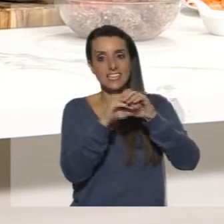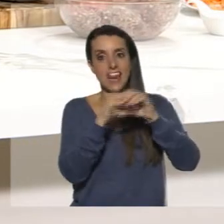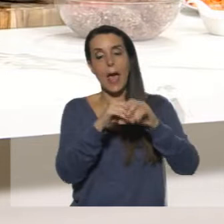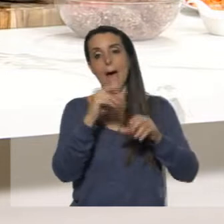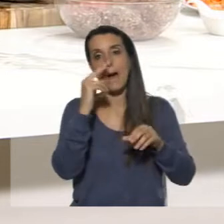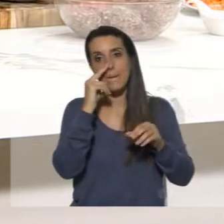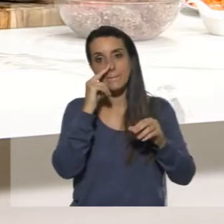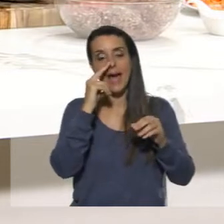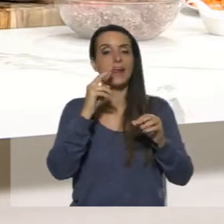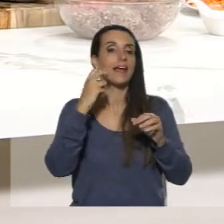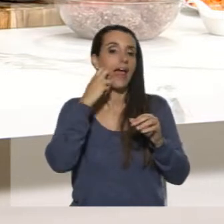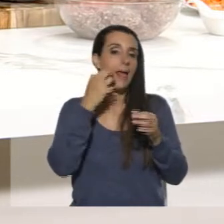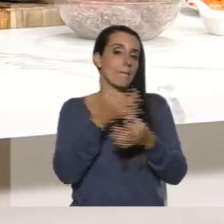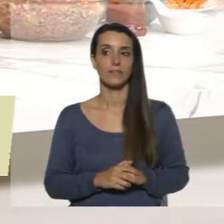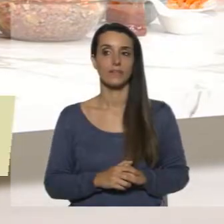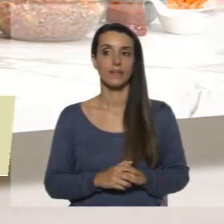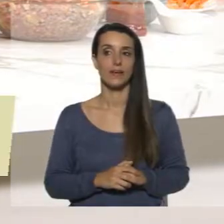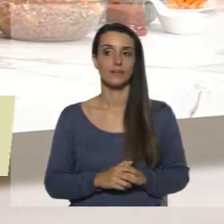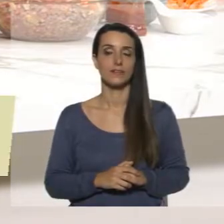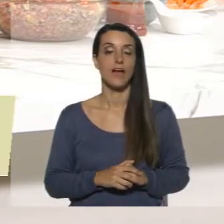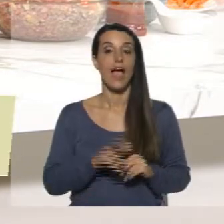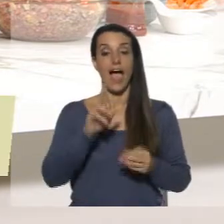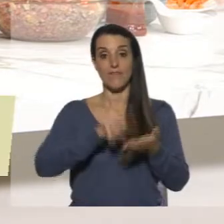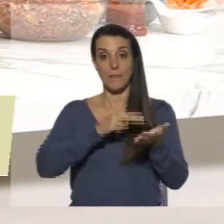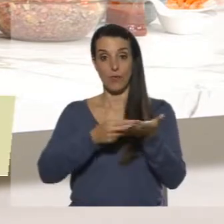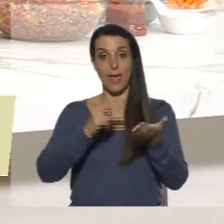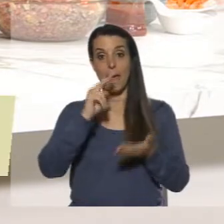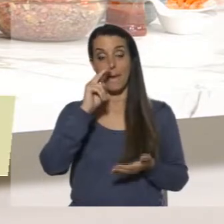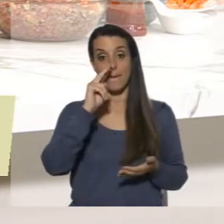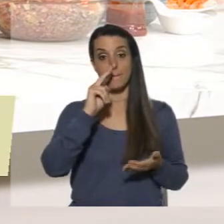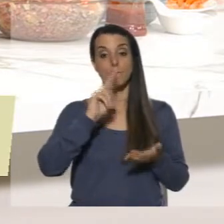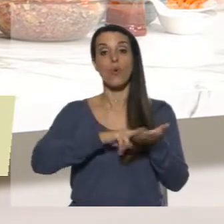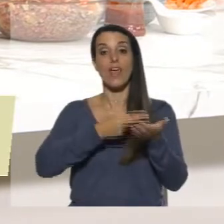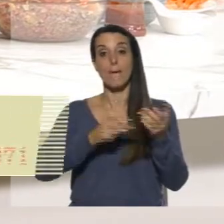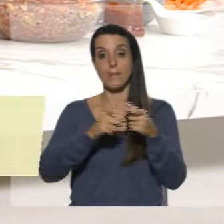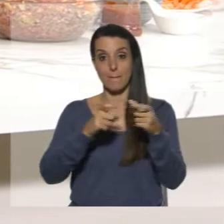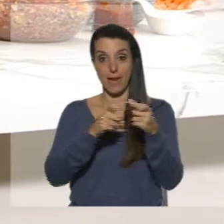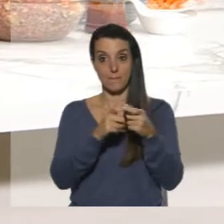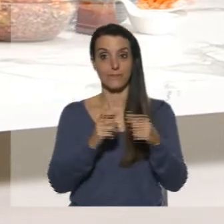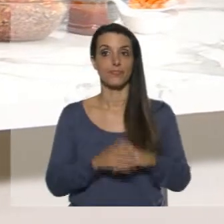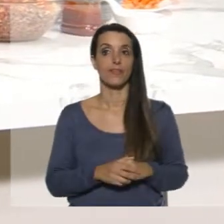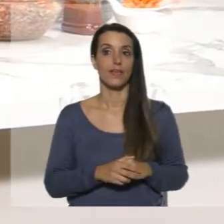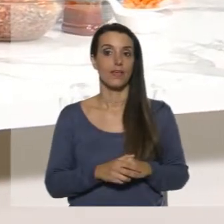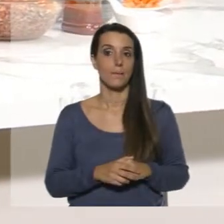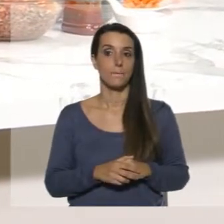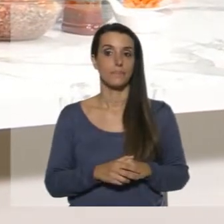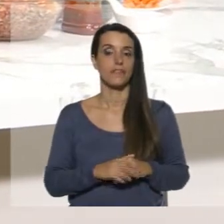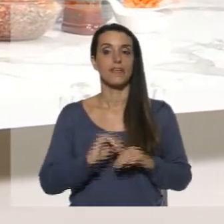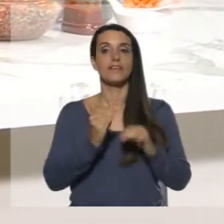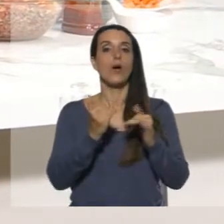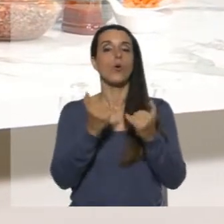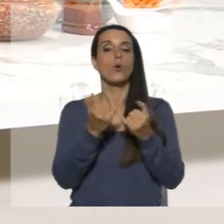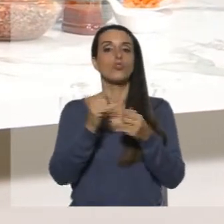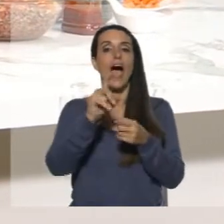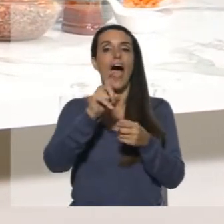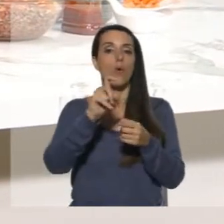de carne y va a quedar espectacular, te lo prometo. Vamos con el puré de papa, entonces, sí, como dale. Bien decía Ana Laura. Muy estoy pelando la papa. Pasé un poquito por el chorro de agua